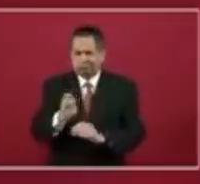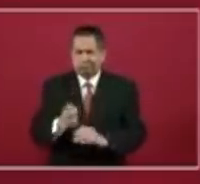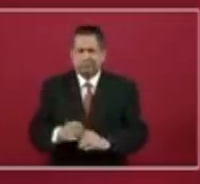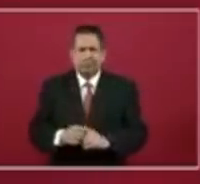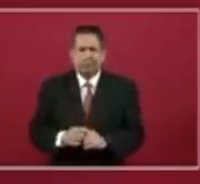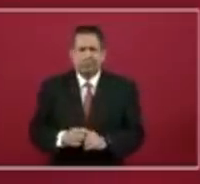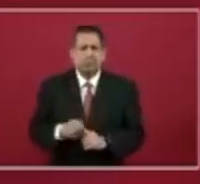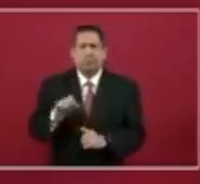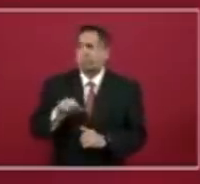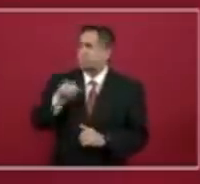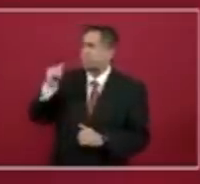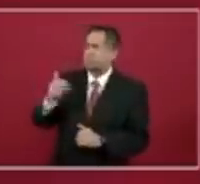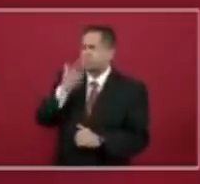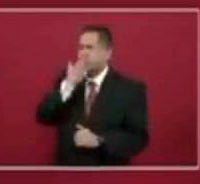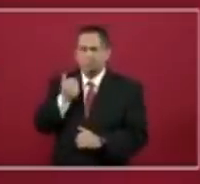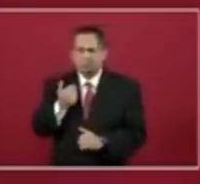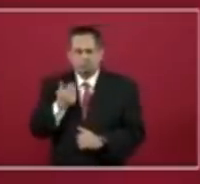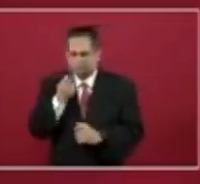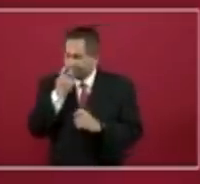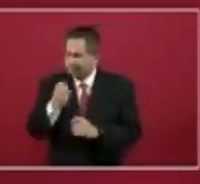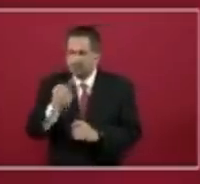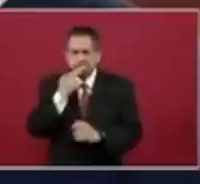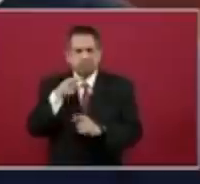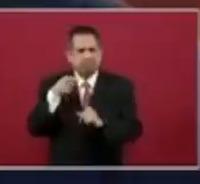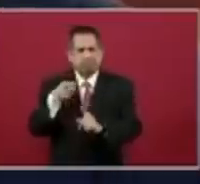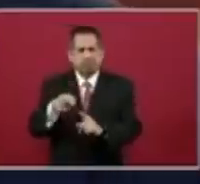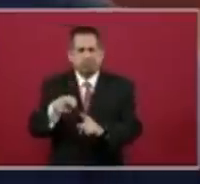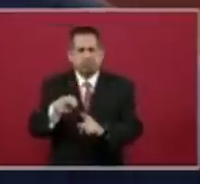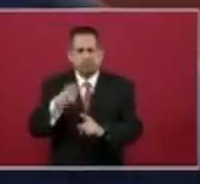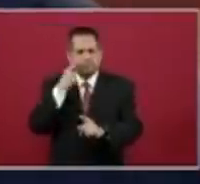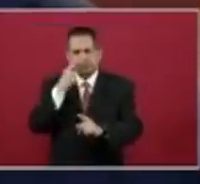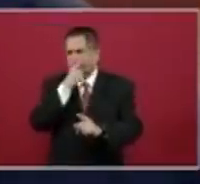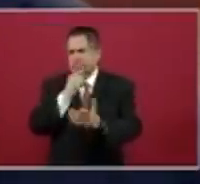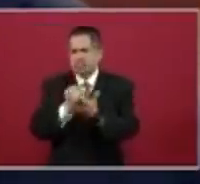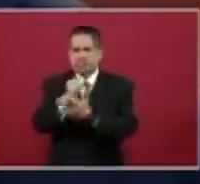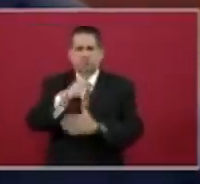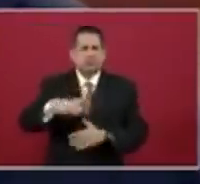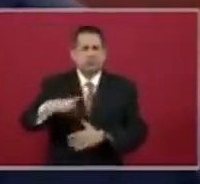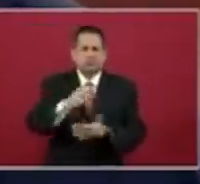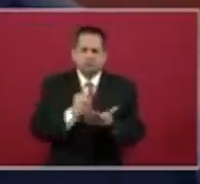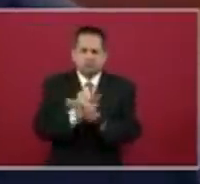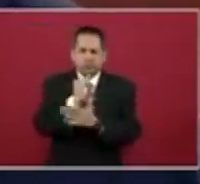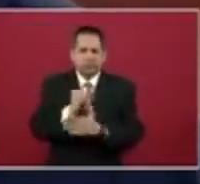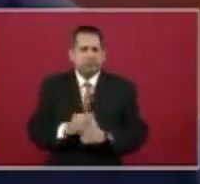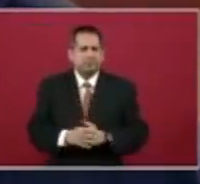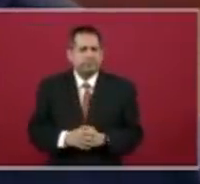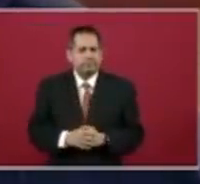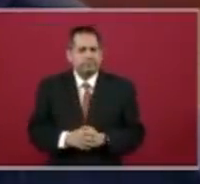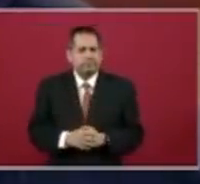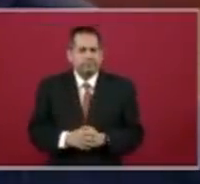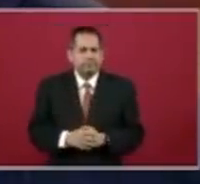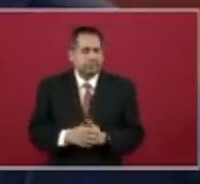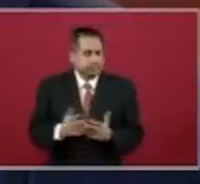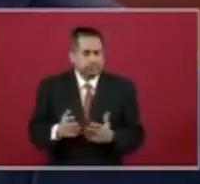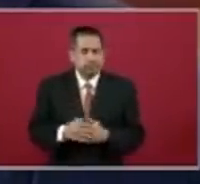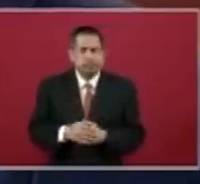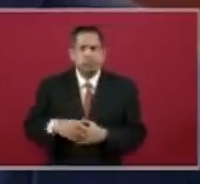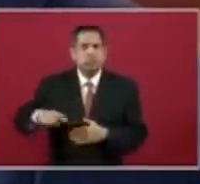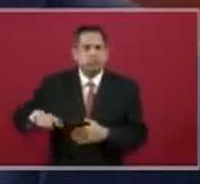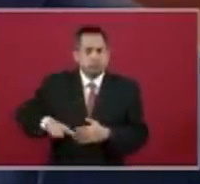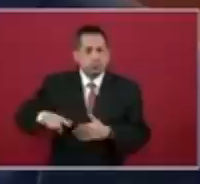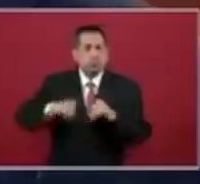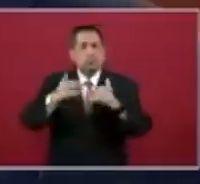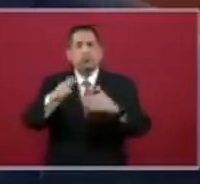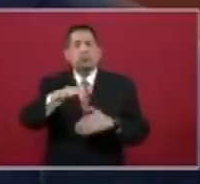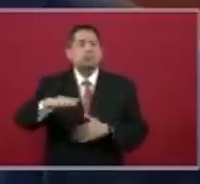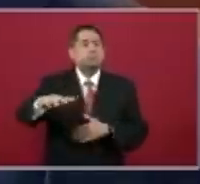No hay nada mejor que la democracia. Entonces, gobierno del pueblo, para el